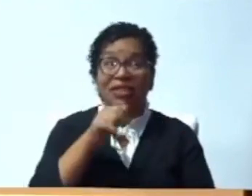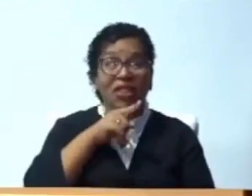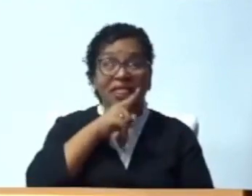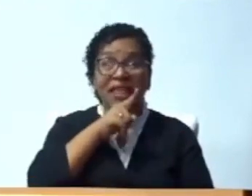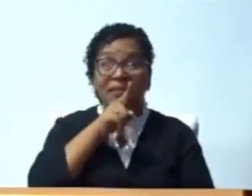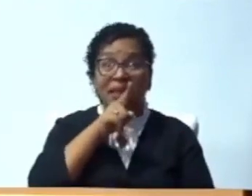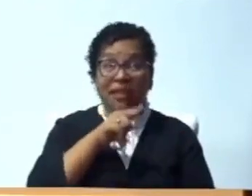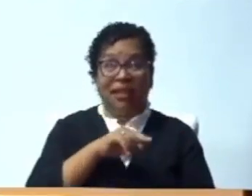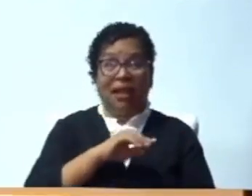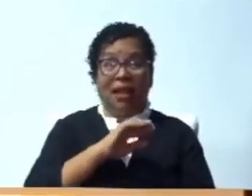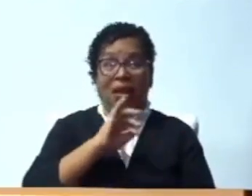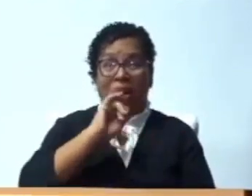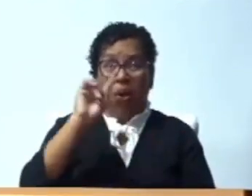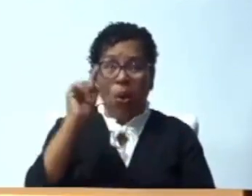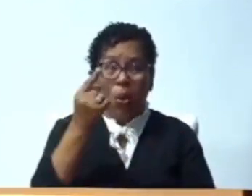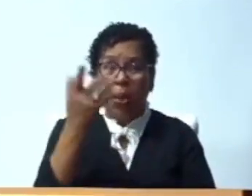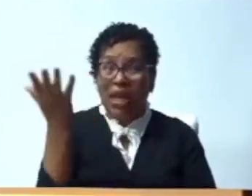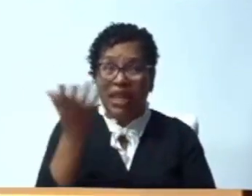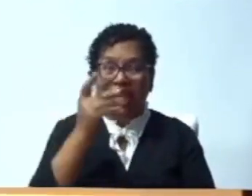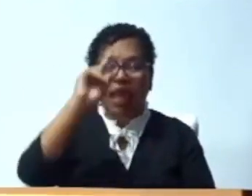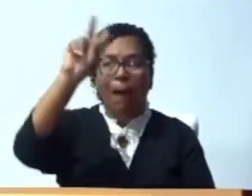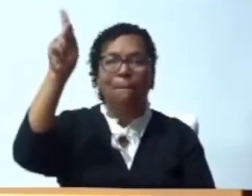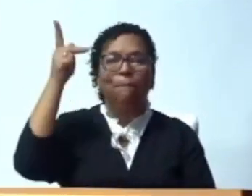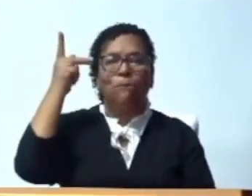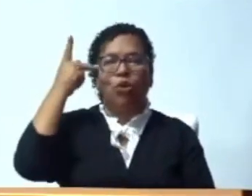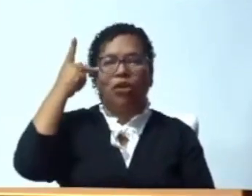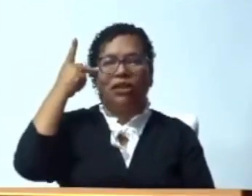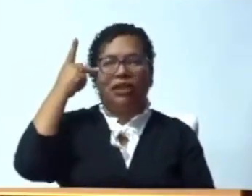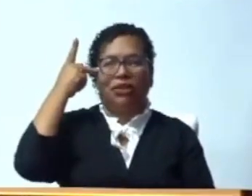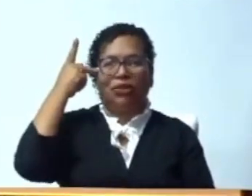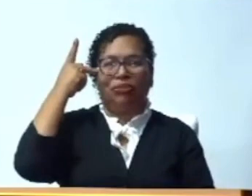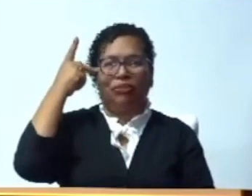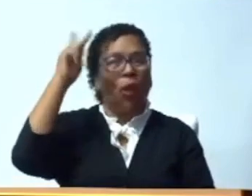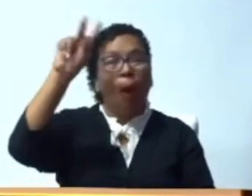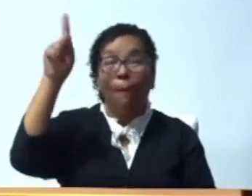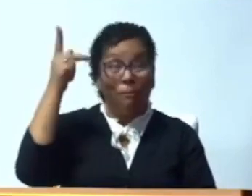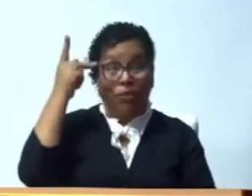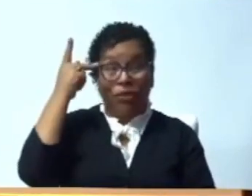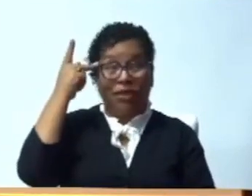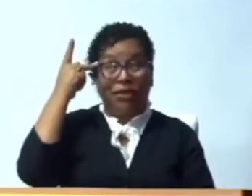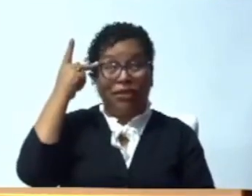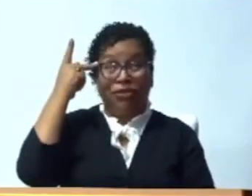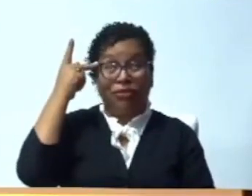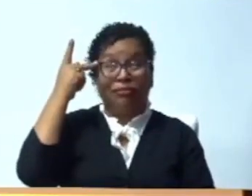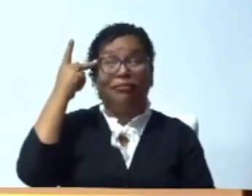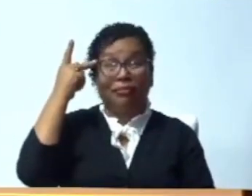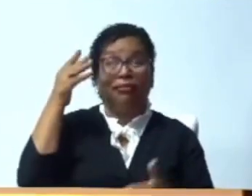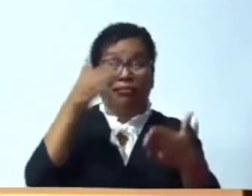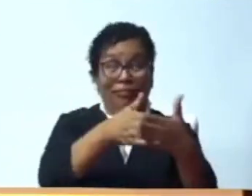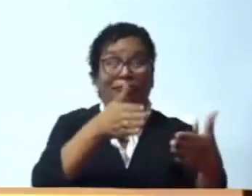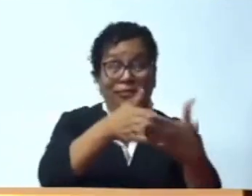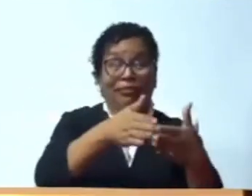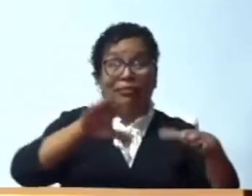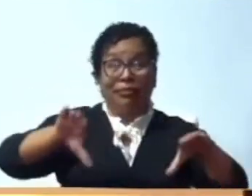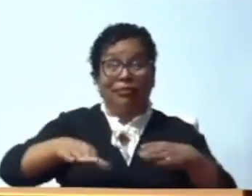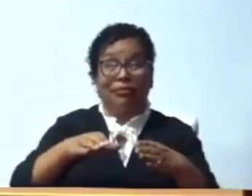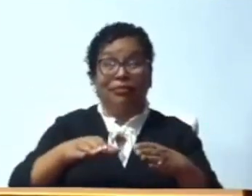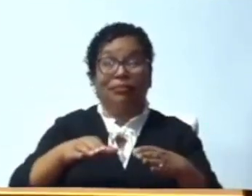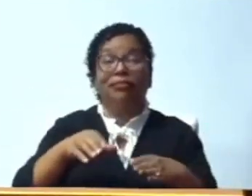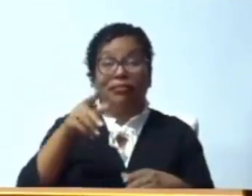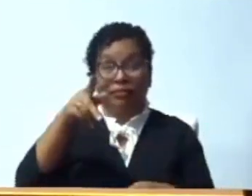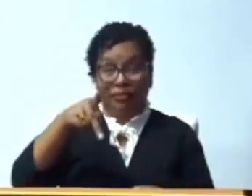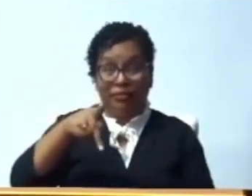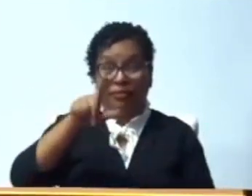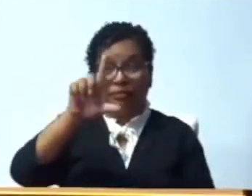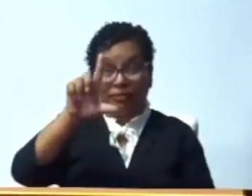discrecional en contra del PLD el Ministerio Público para favorecer